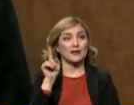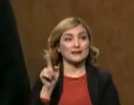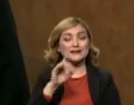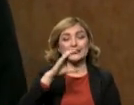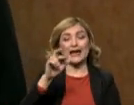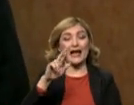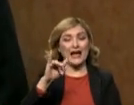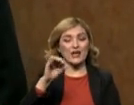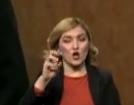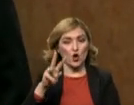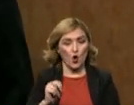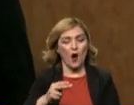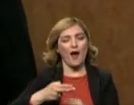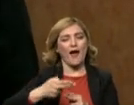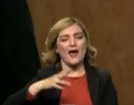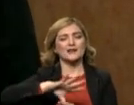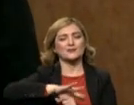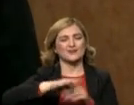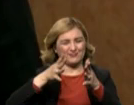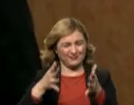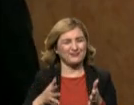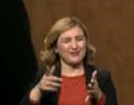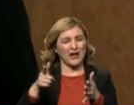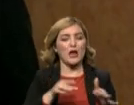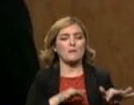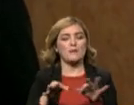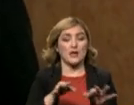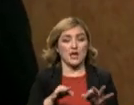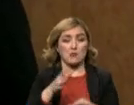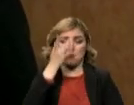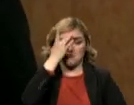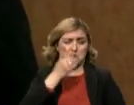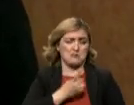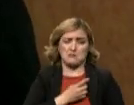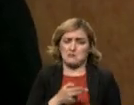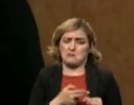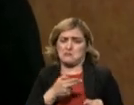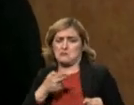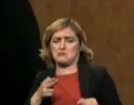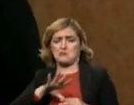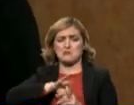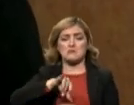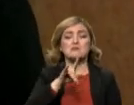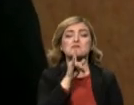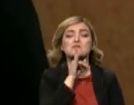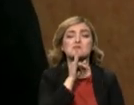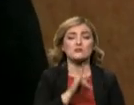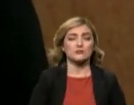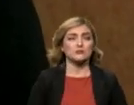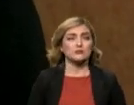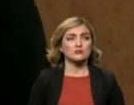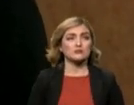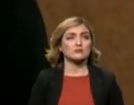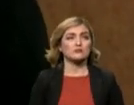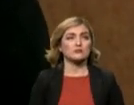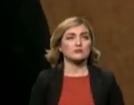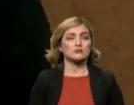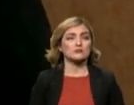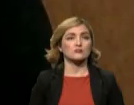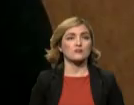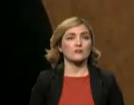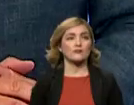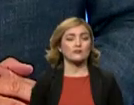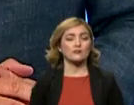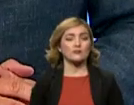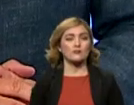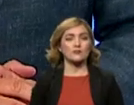que, según Carrión, fue la principal razón para que él deje la Embajada de Ecuador en los Estados Unidos. En Quito, Andrea Samaniego, 24